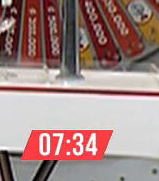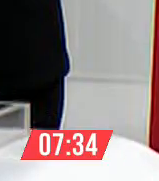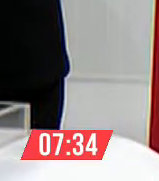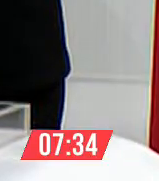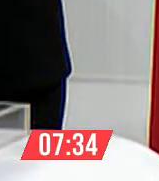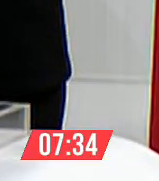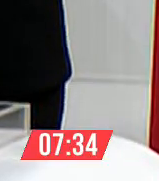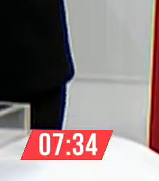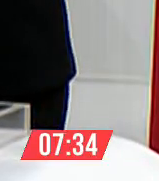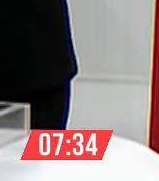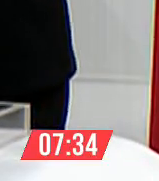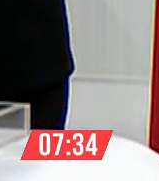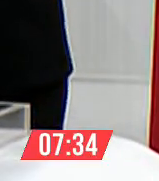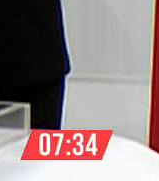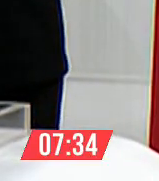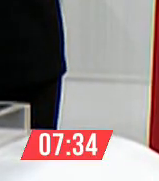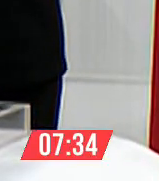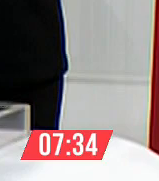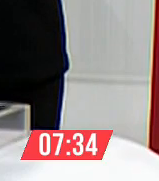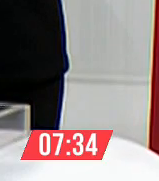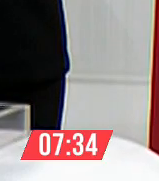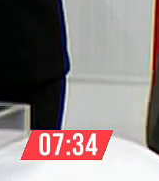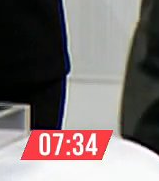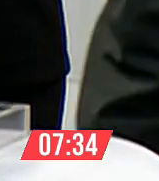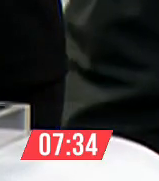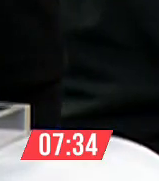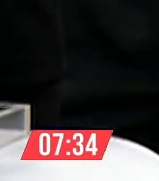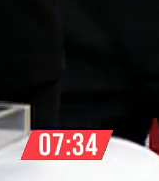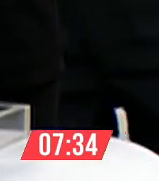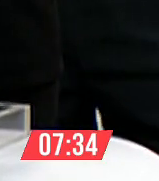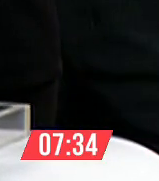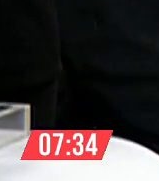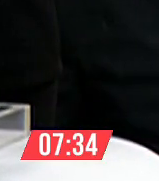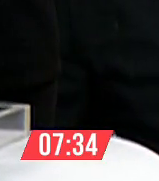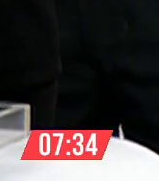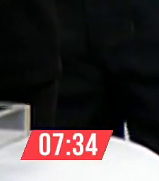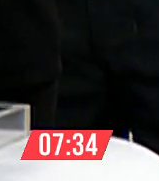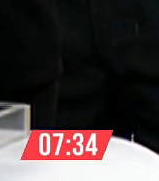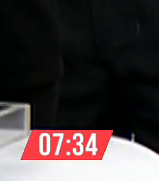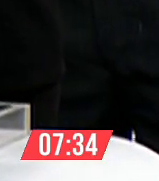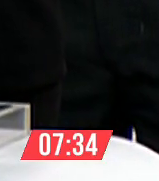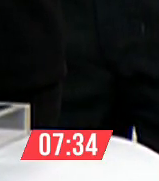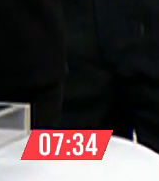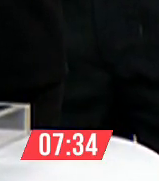acumulado, y es depositada en la tómbola.